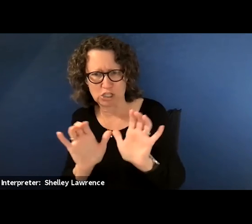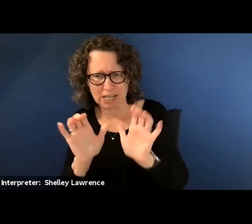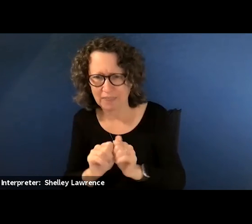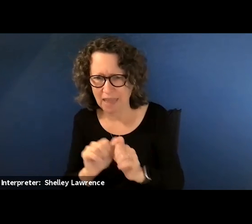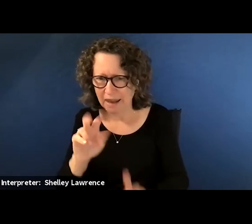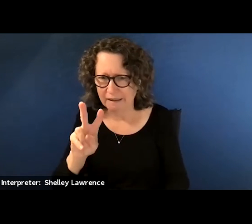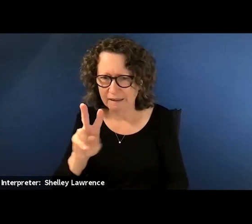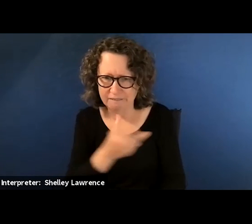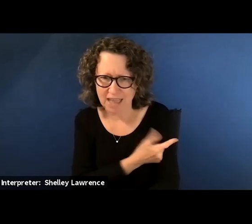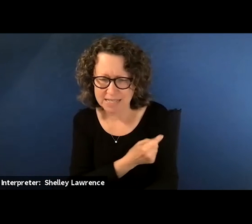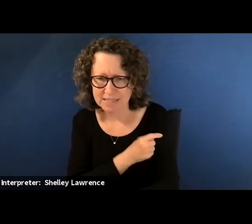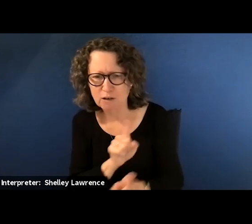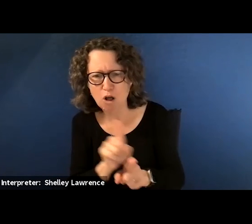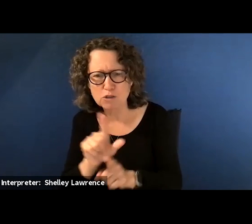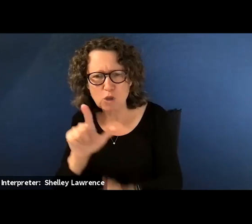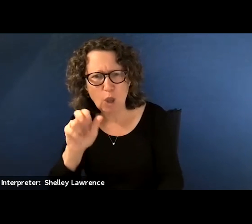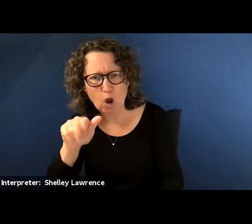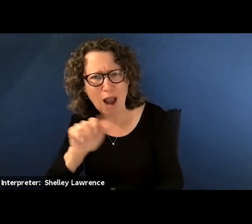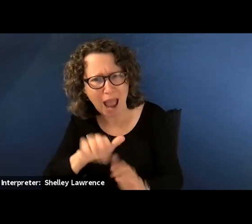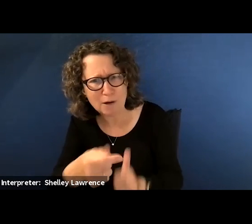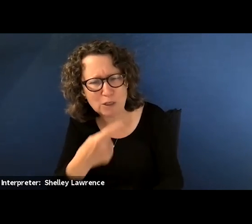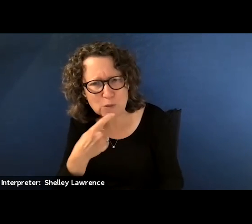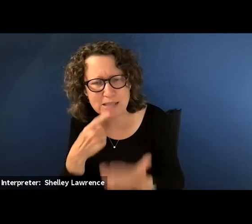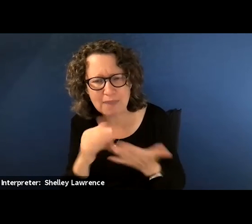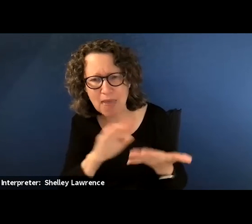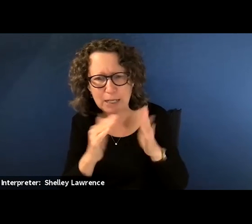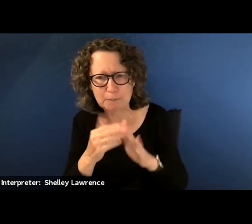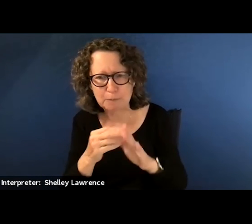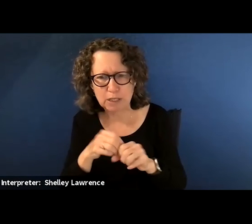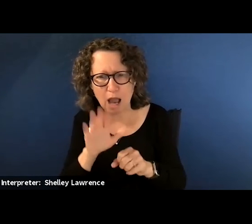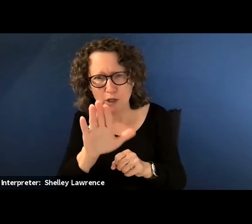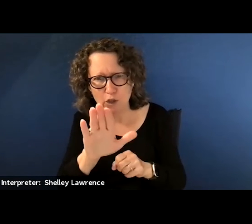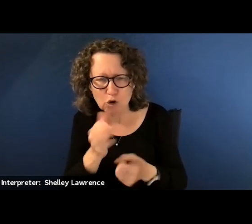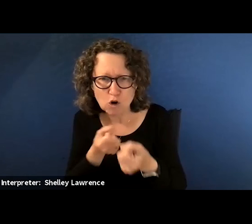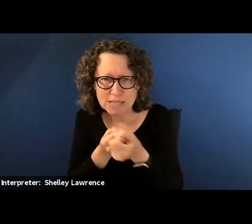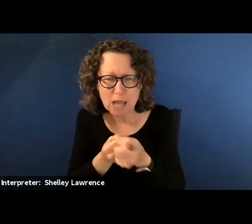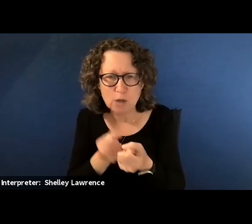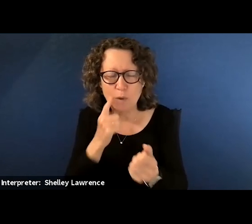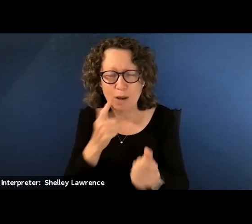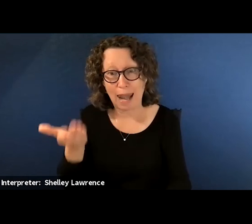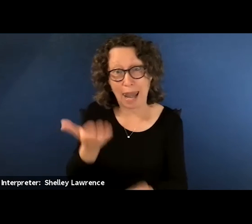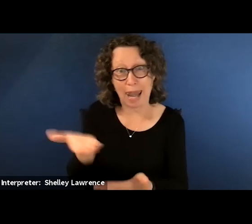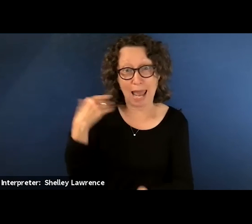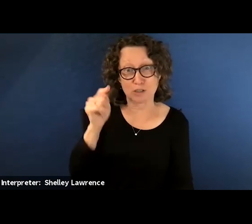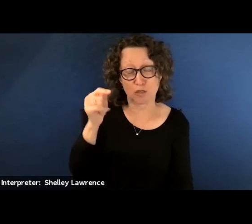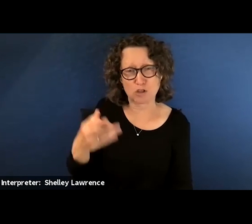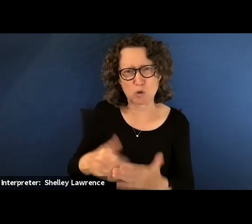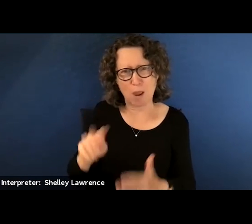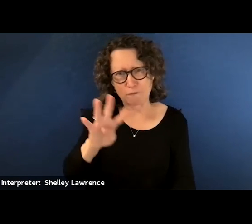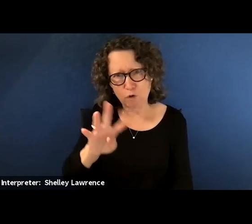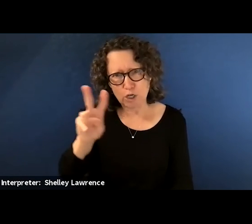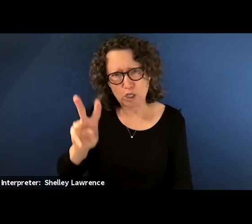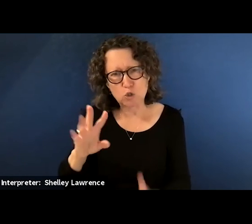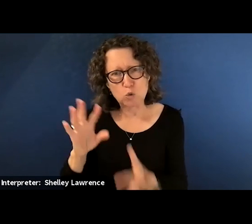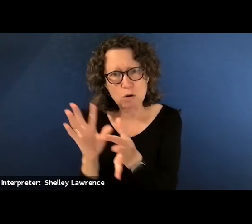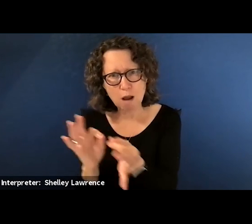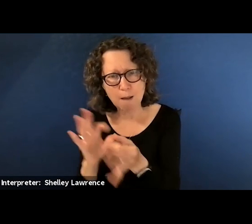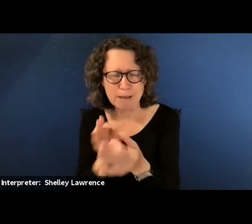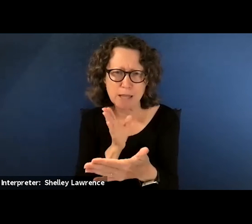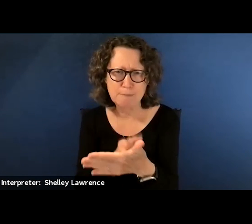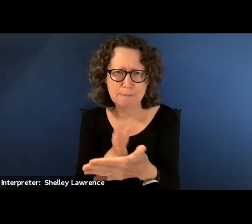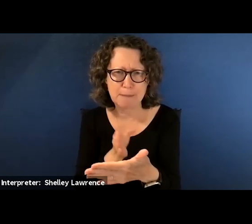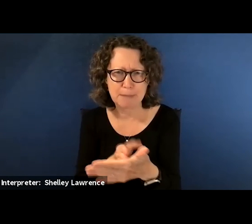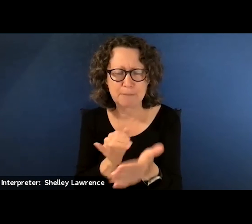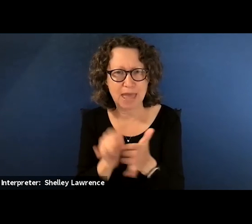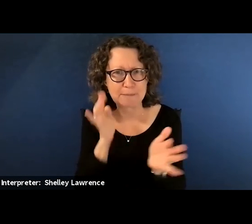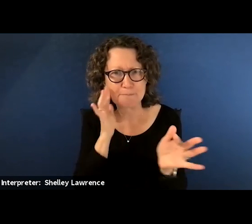empujar las vacunas? También Laura, ¿cómo puede usted decir que las comunidades está de su lado cuando tuvo 32 comentarios el